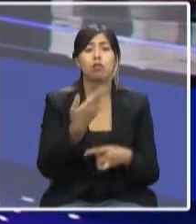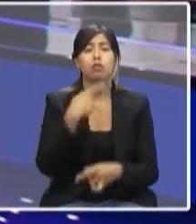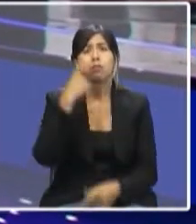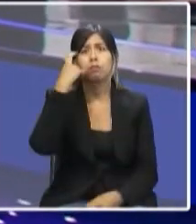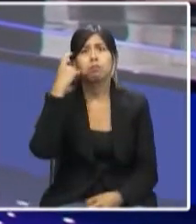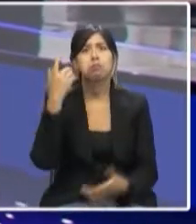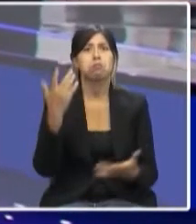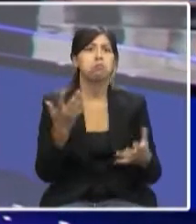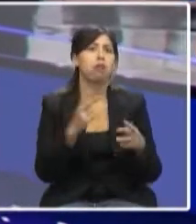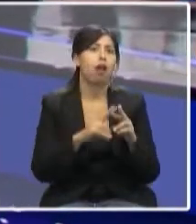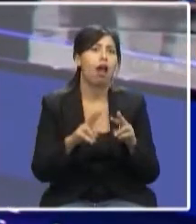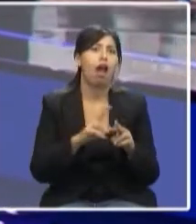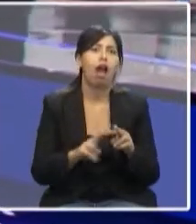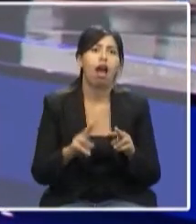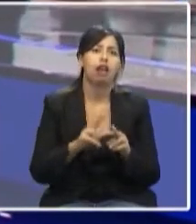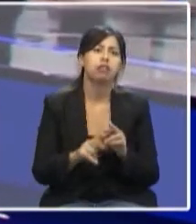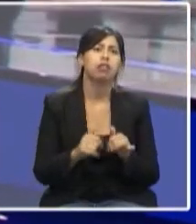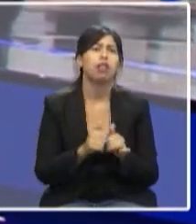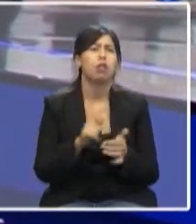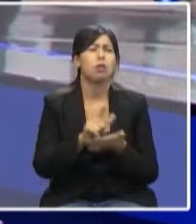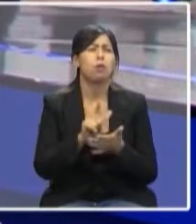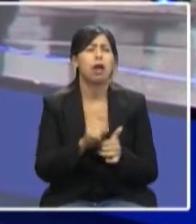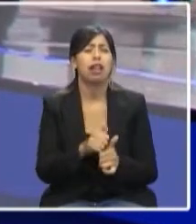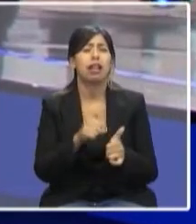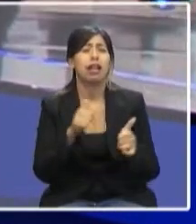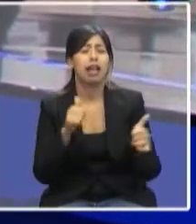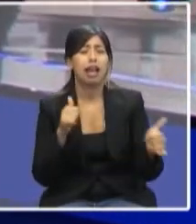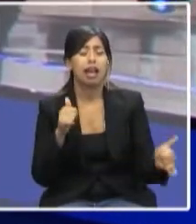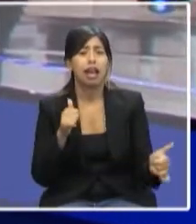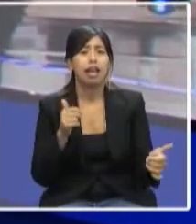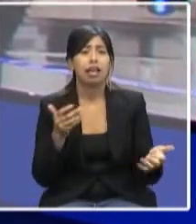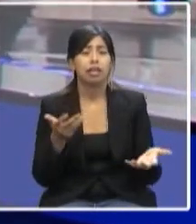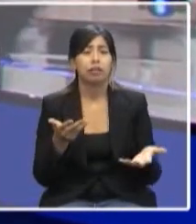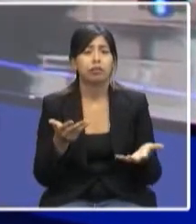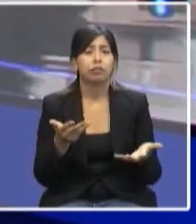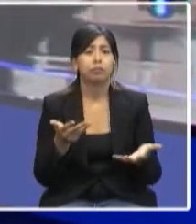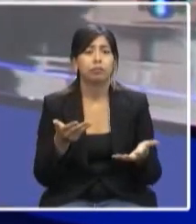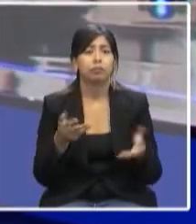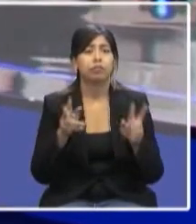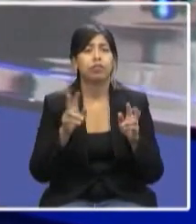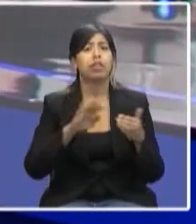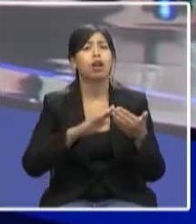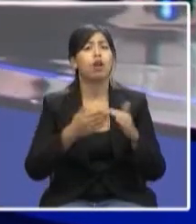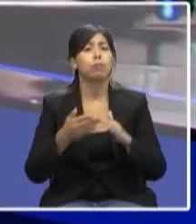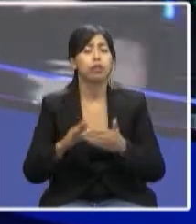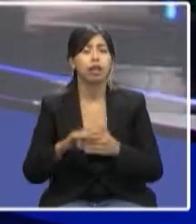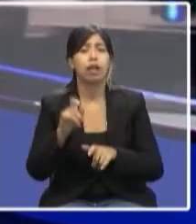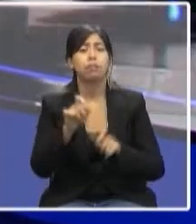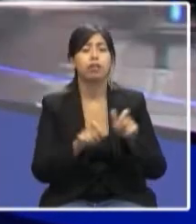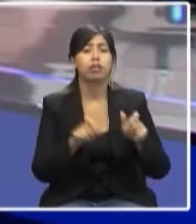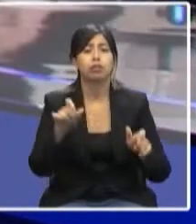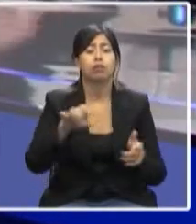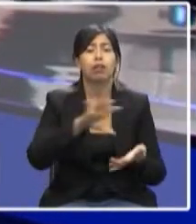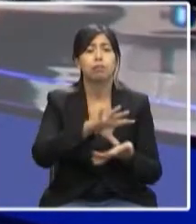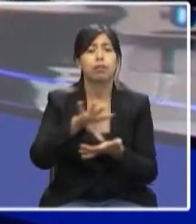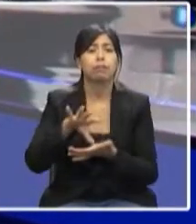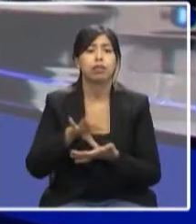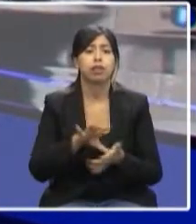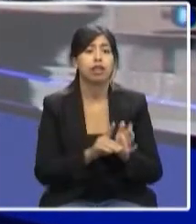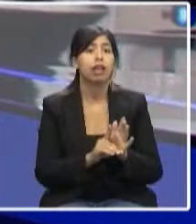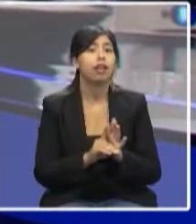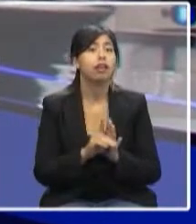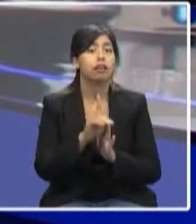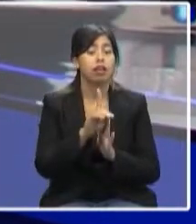bueno, eso se hace en un sitio lejano para un tipo de comunidades o personas o países en vías de desarrollo, y